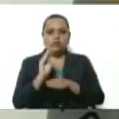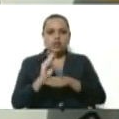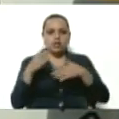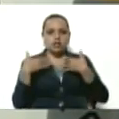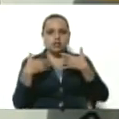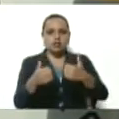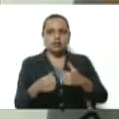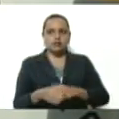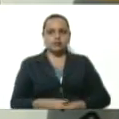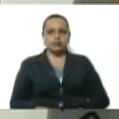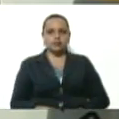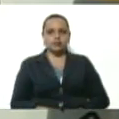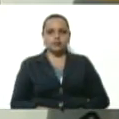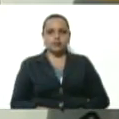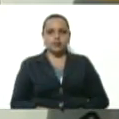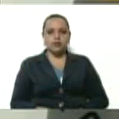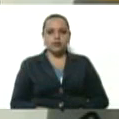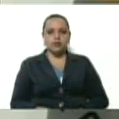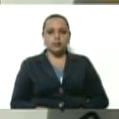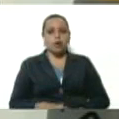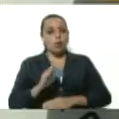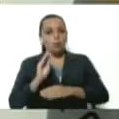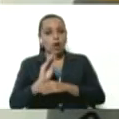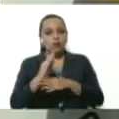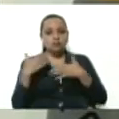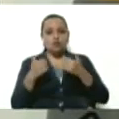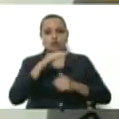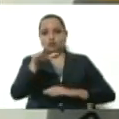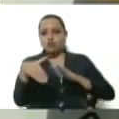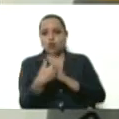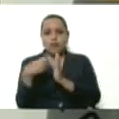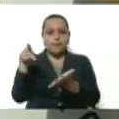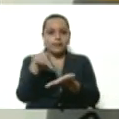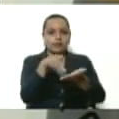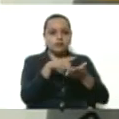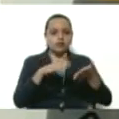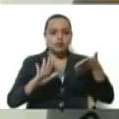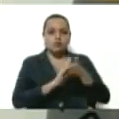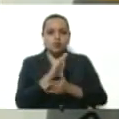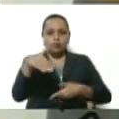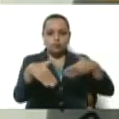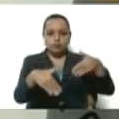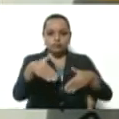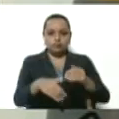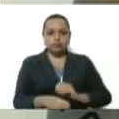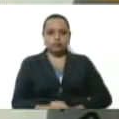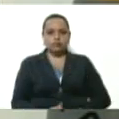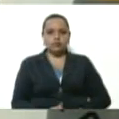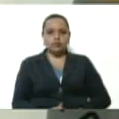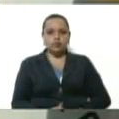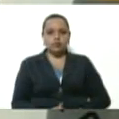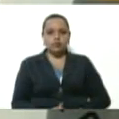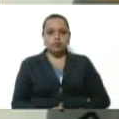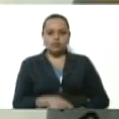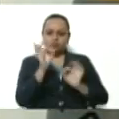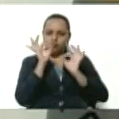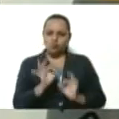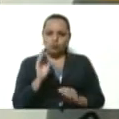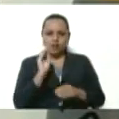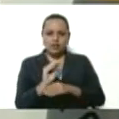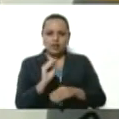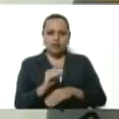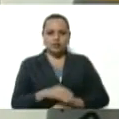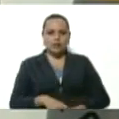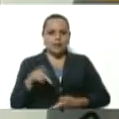y preservación de la salud de quienes participan en la dinámica electoral, garantizando así la